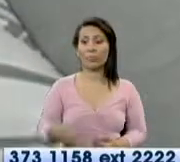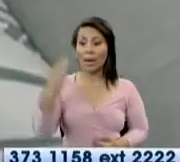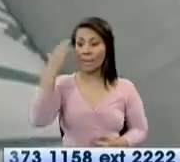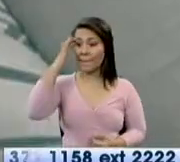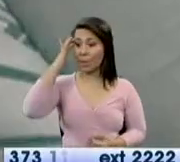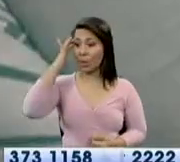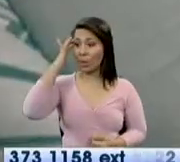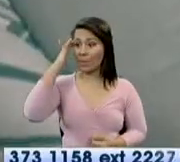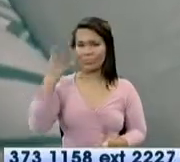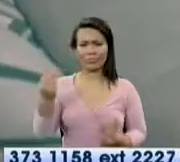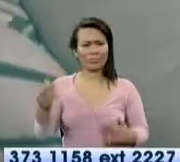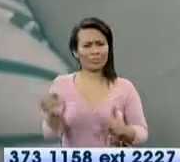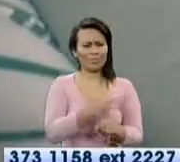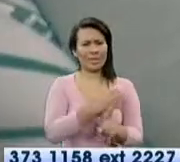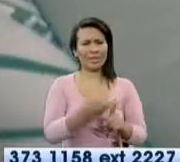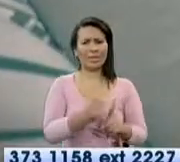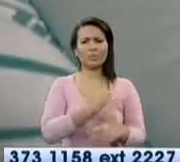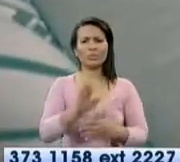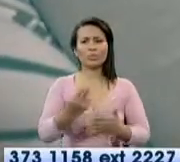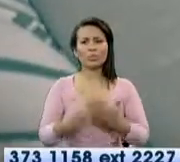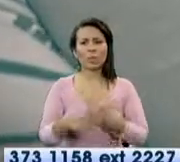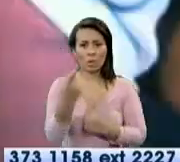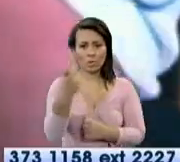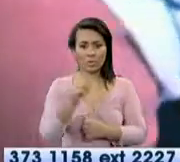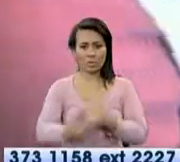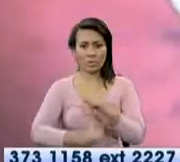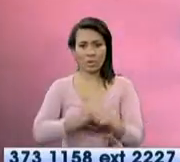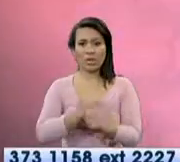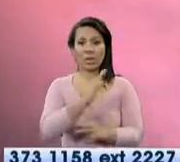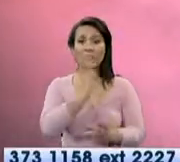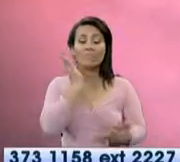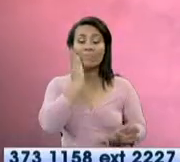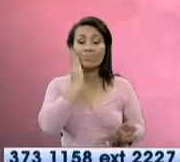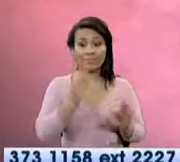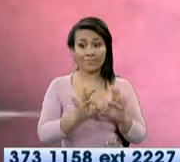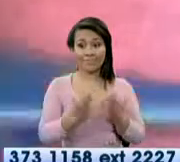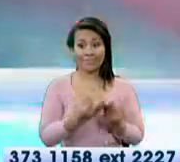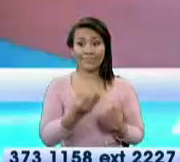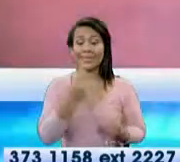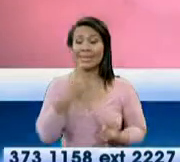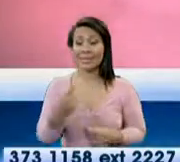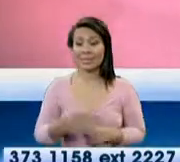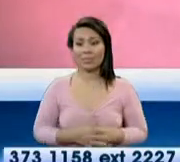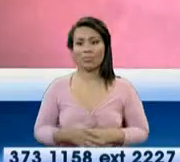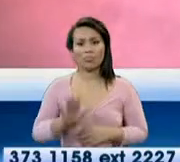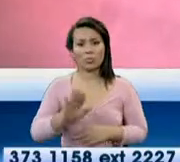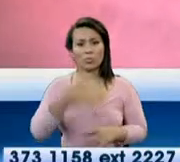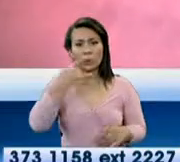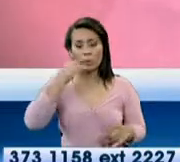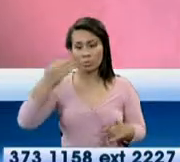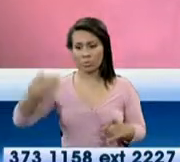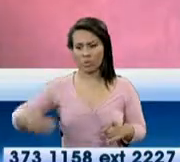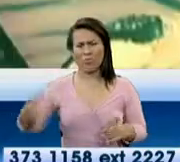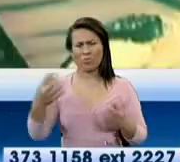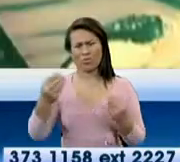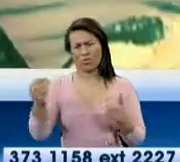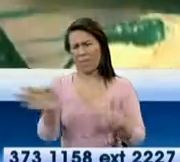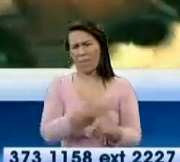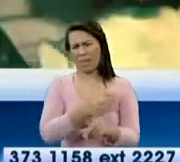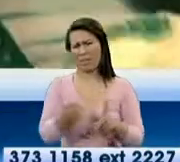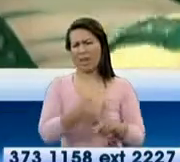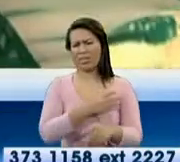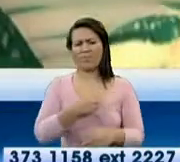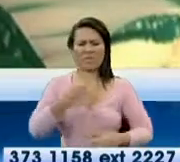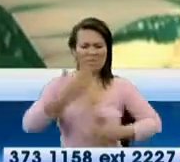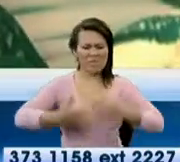Preocupada por el trato que recibe su hijo de 11 años, esta madre de familia denuncia que su pequeño supuestamente es maltratado física,